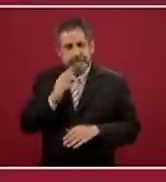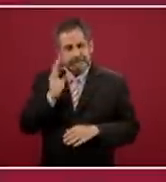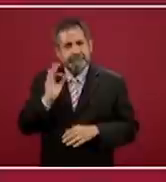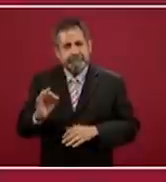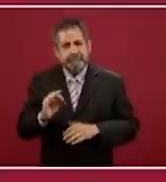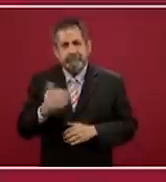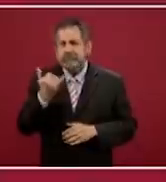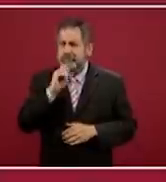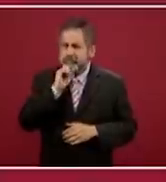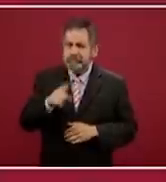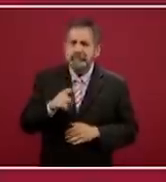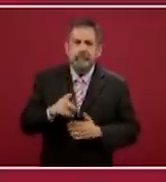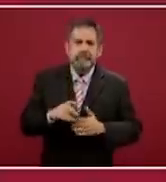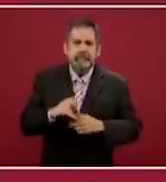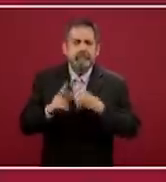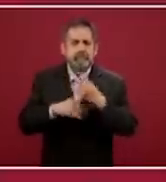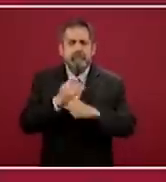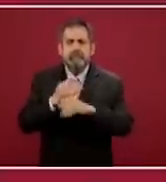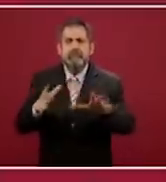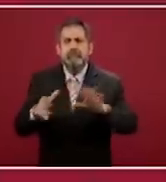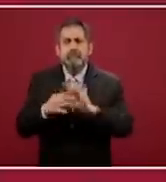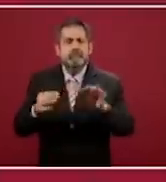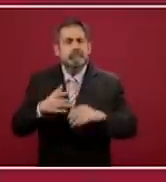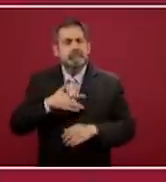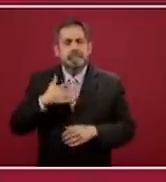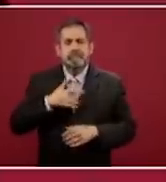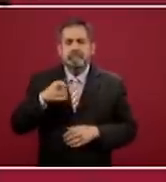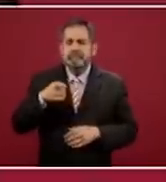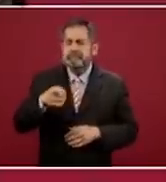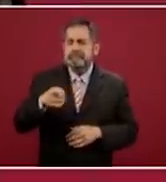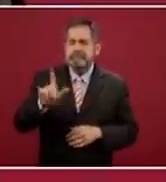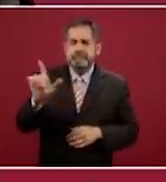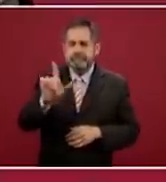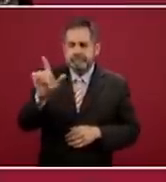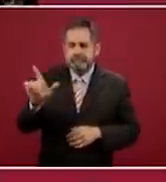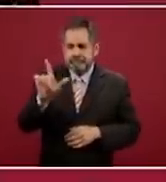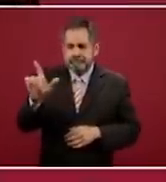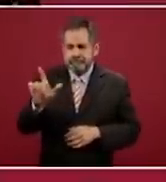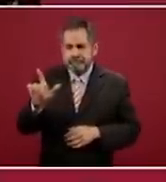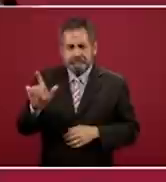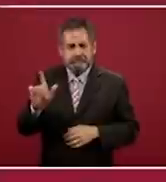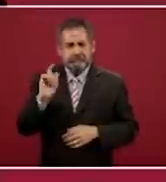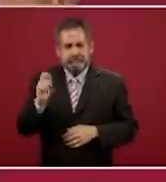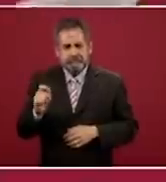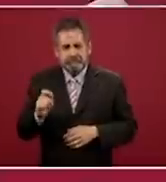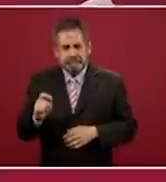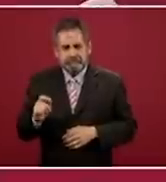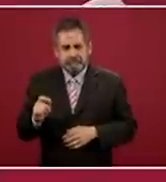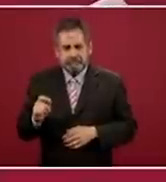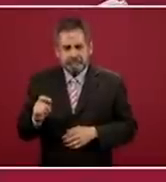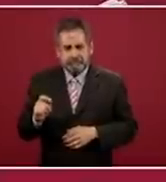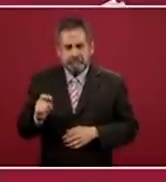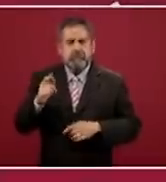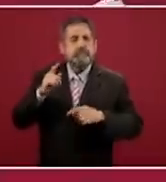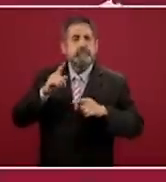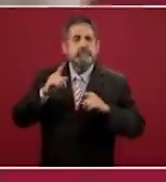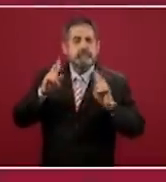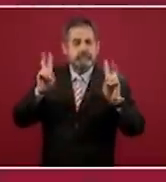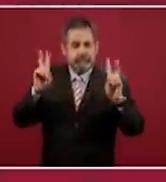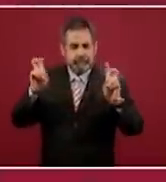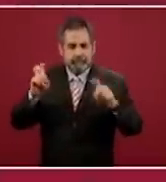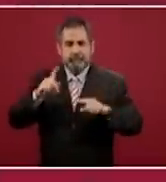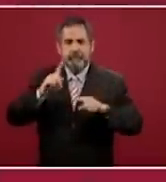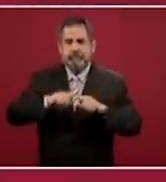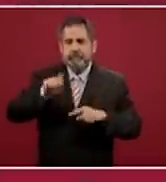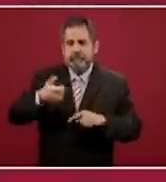y vamos a informar. Si les parece, el lunes nada más es el quién exige los